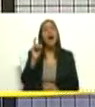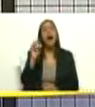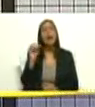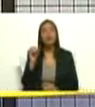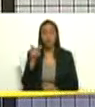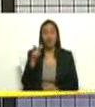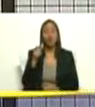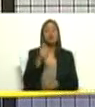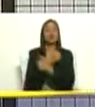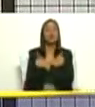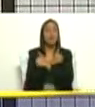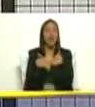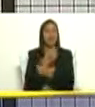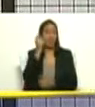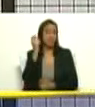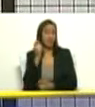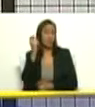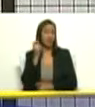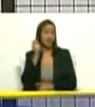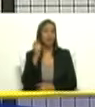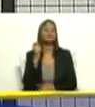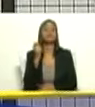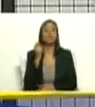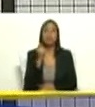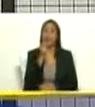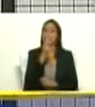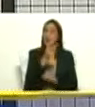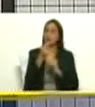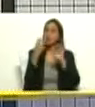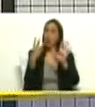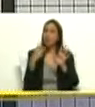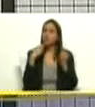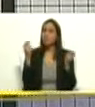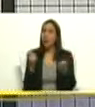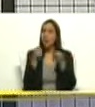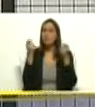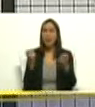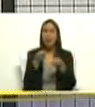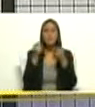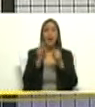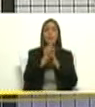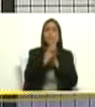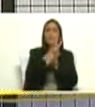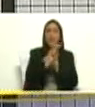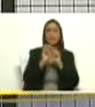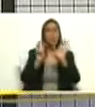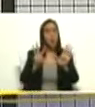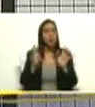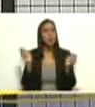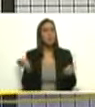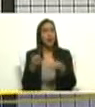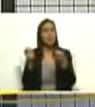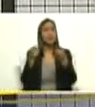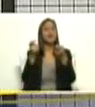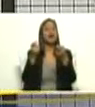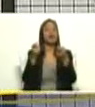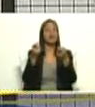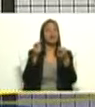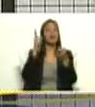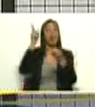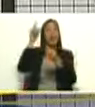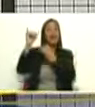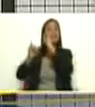esta asamblea nacional el 28 el 28 porque entonces empezaron ellos desde desde afuera la agencia de